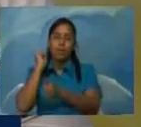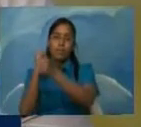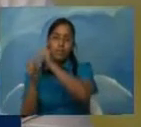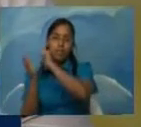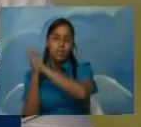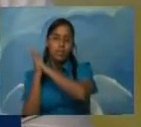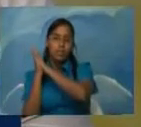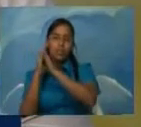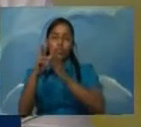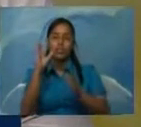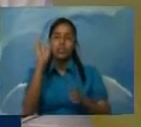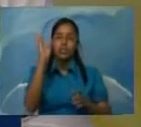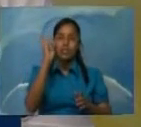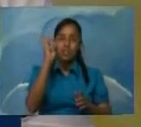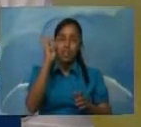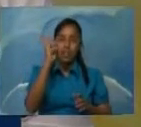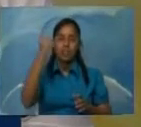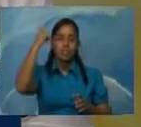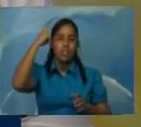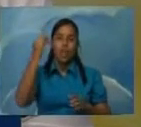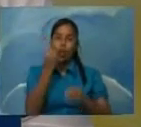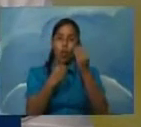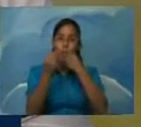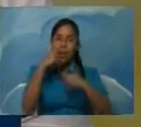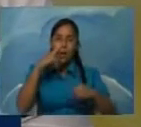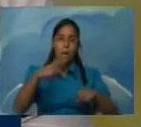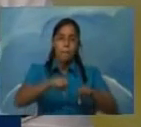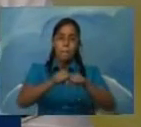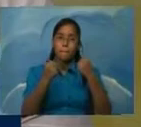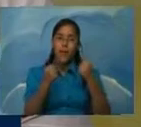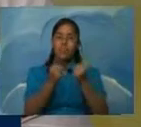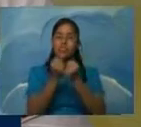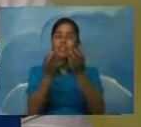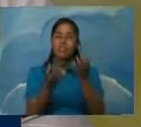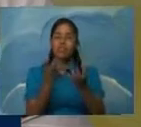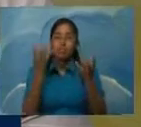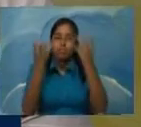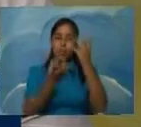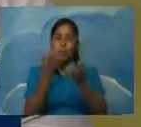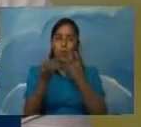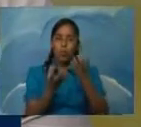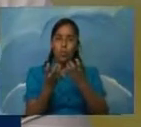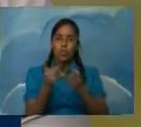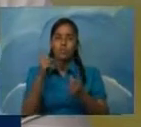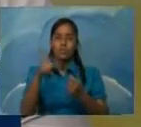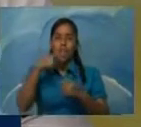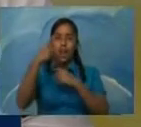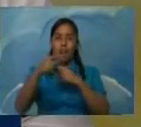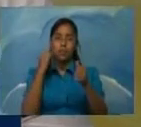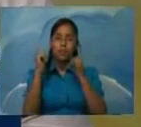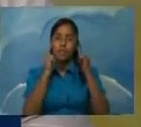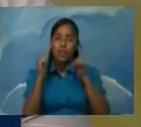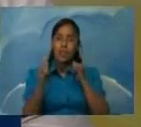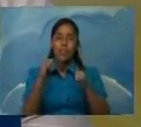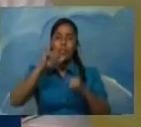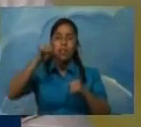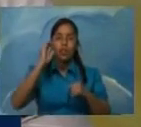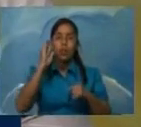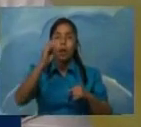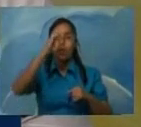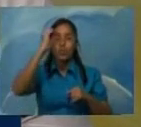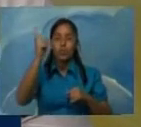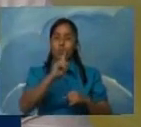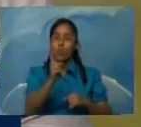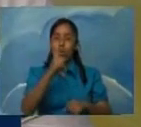6 días comerás pan sin levadura, y el 7º día será fiesta solemne a Jehová tu Dios, no